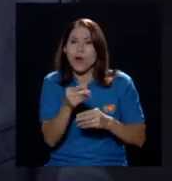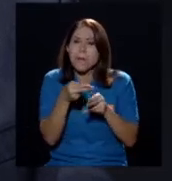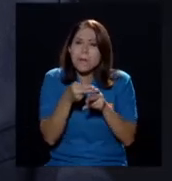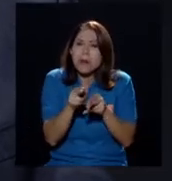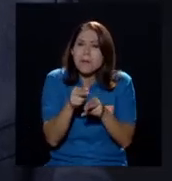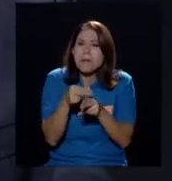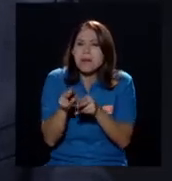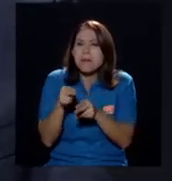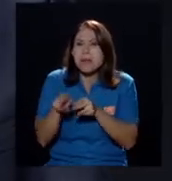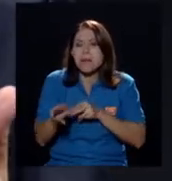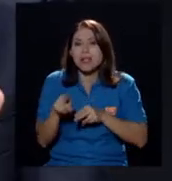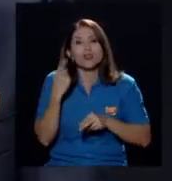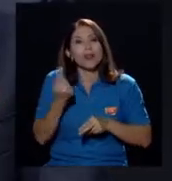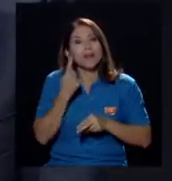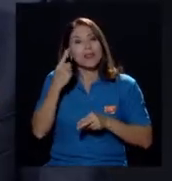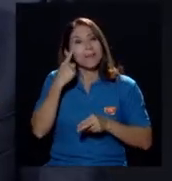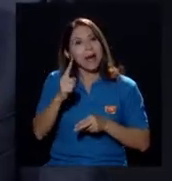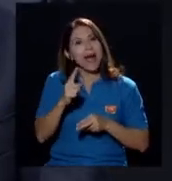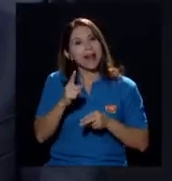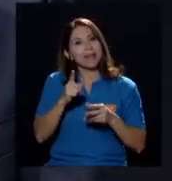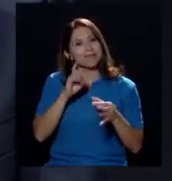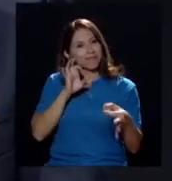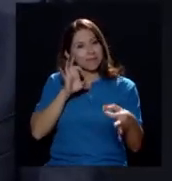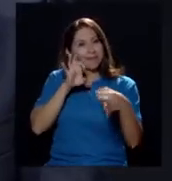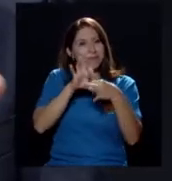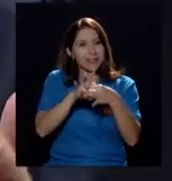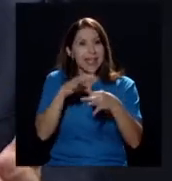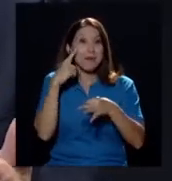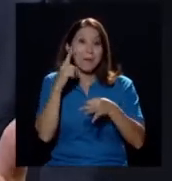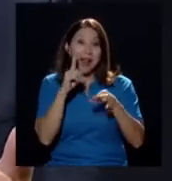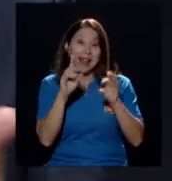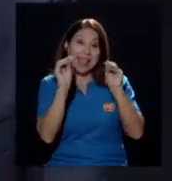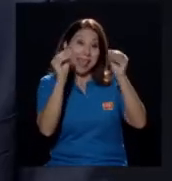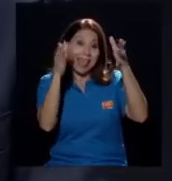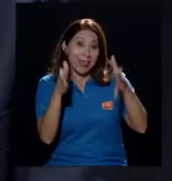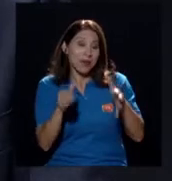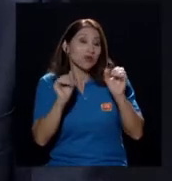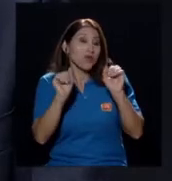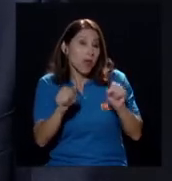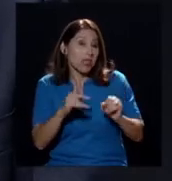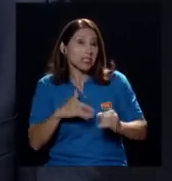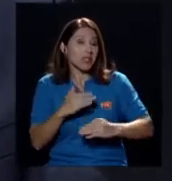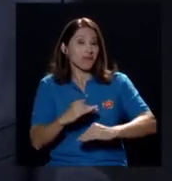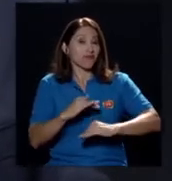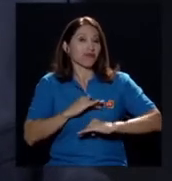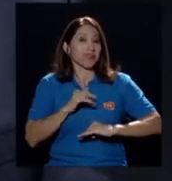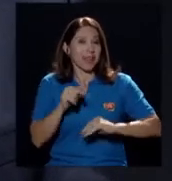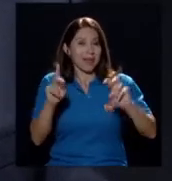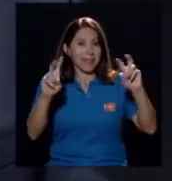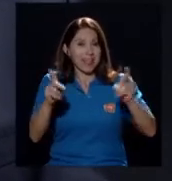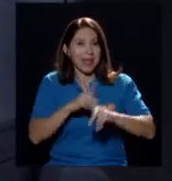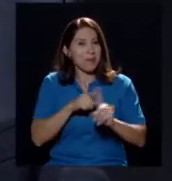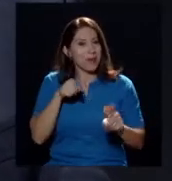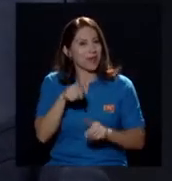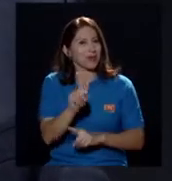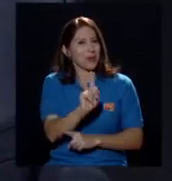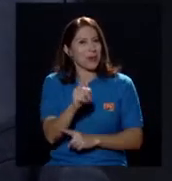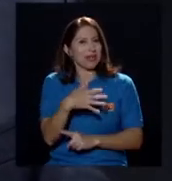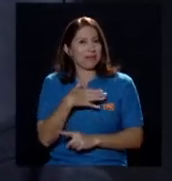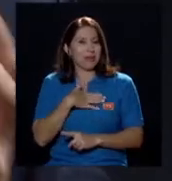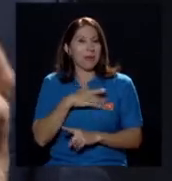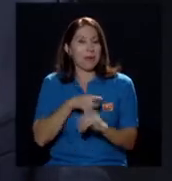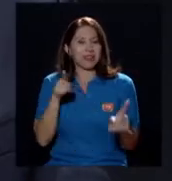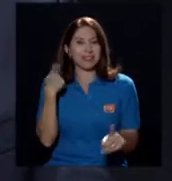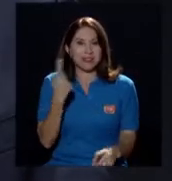complacer a académicos porque ese no es mi campo sin embargo siempre me ha gustado y luego para